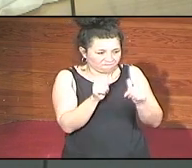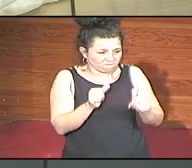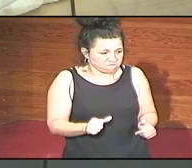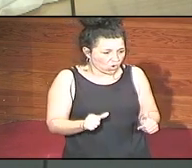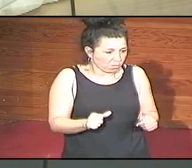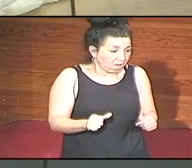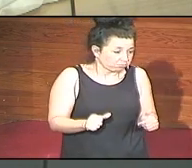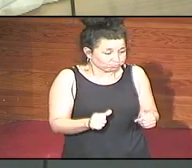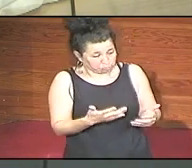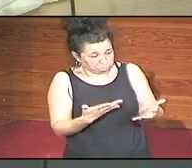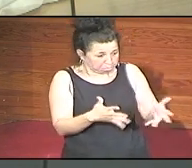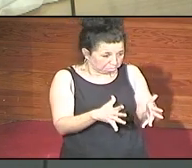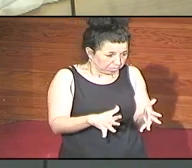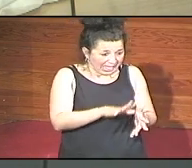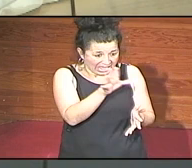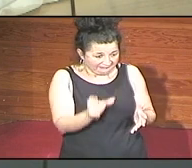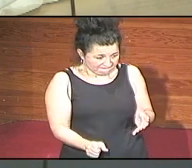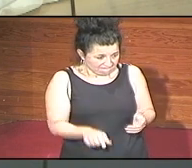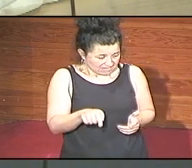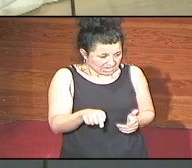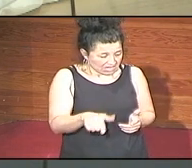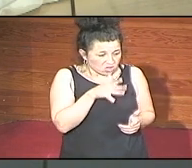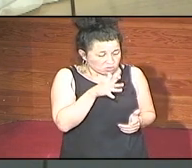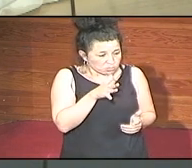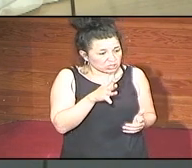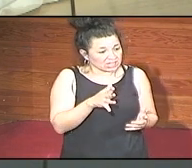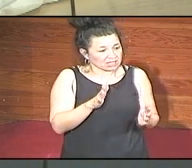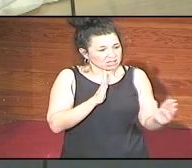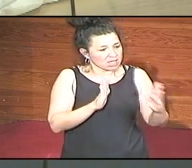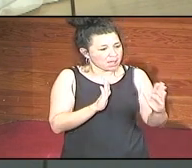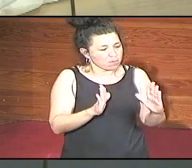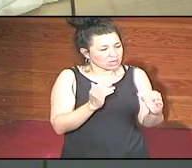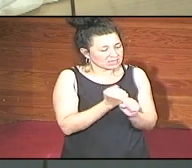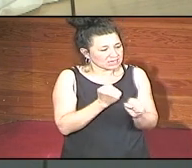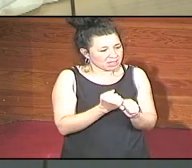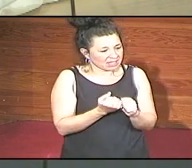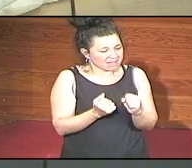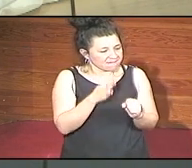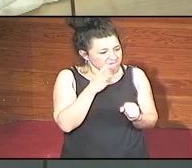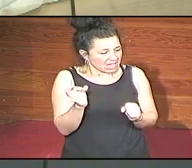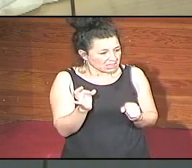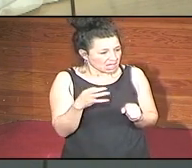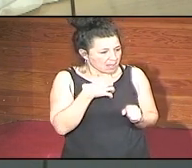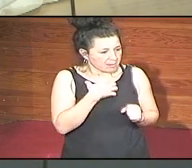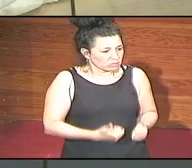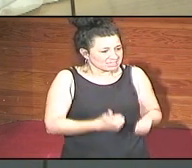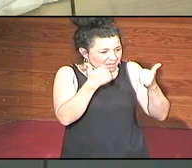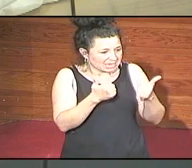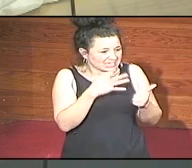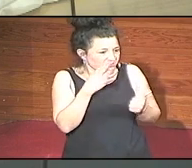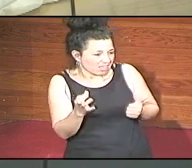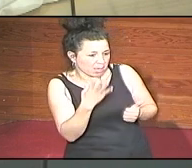el continente africano y porque estuve trabajando un tiempo en francia y me cuesta mucho más que me entiendan en francia o en inglés en